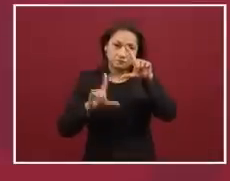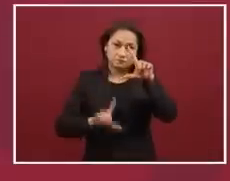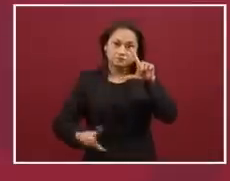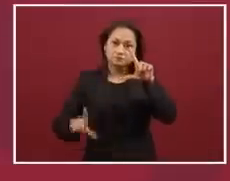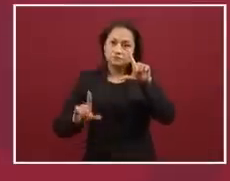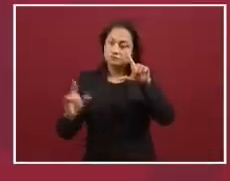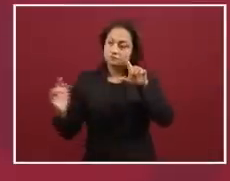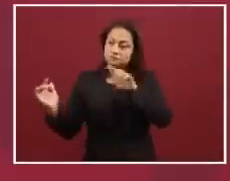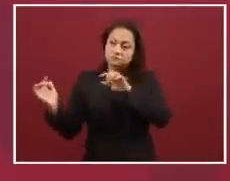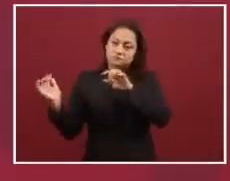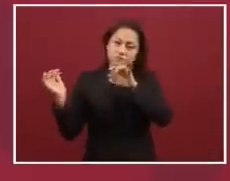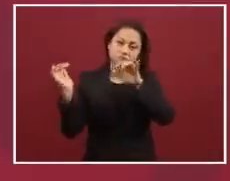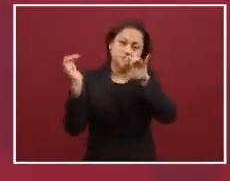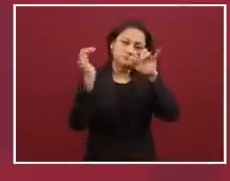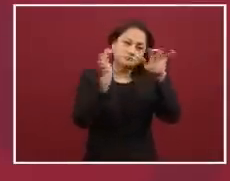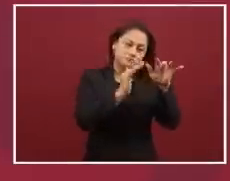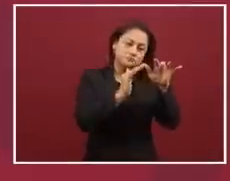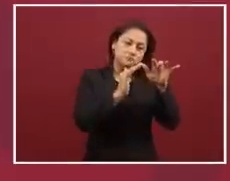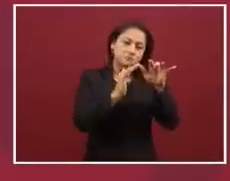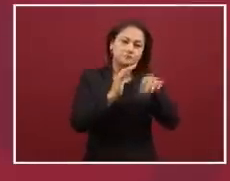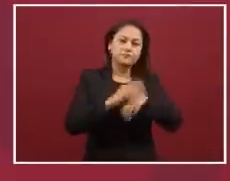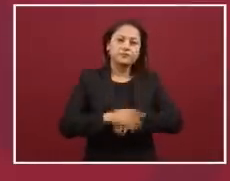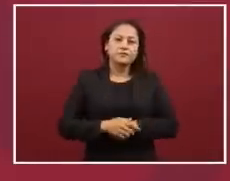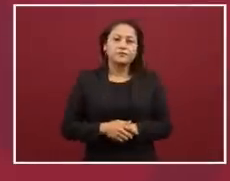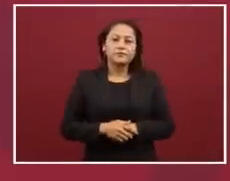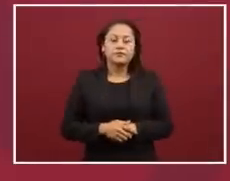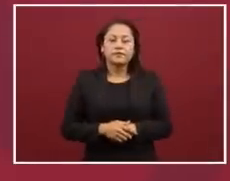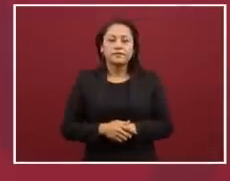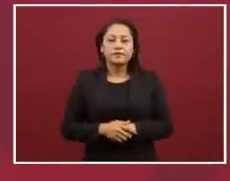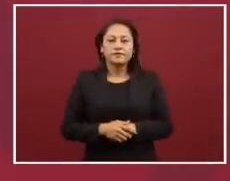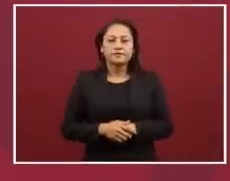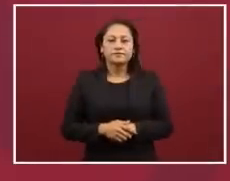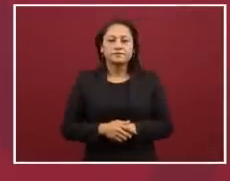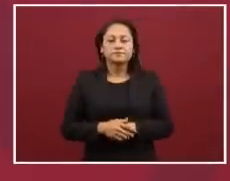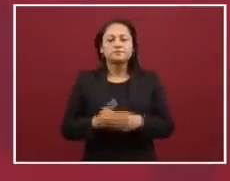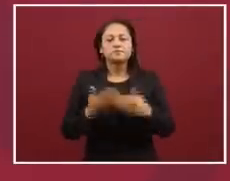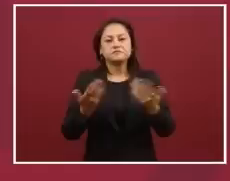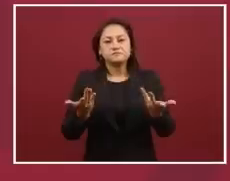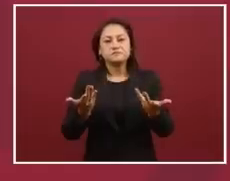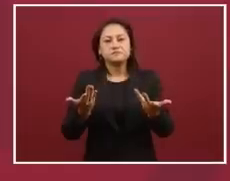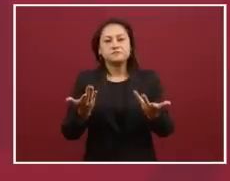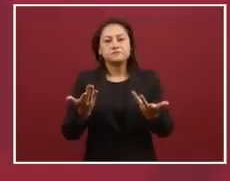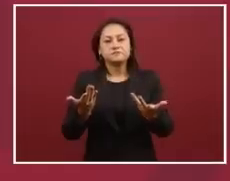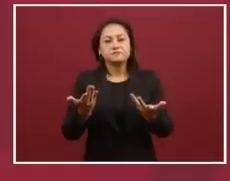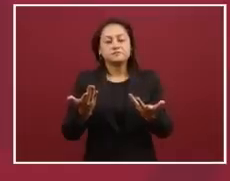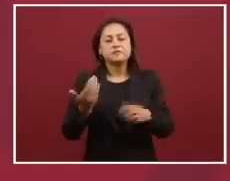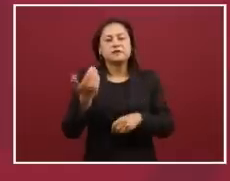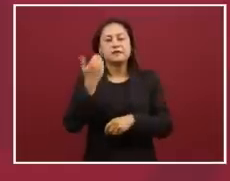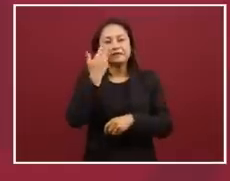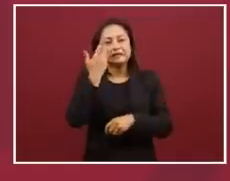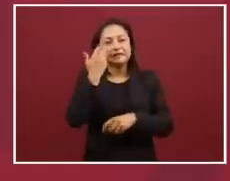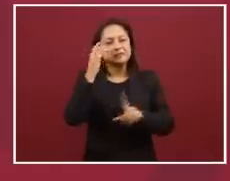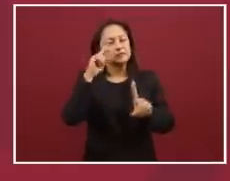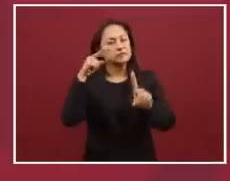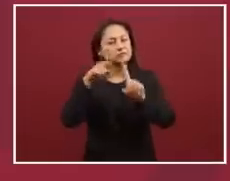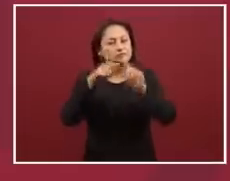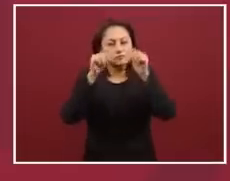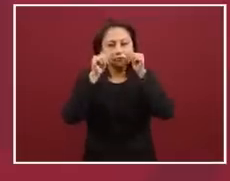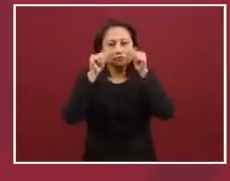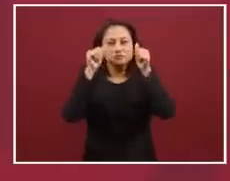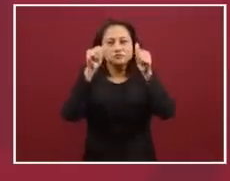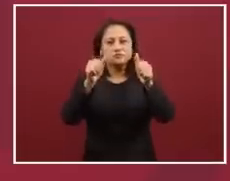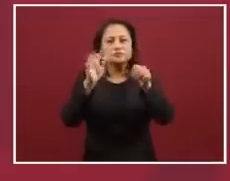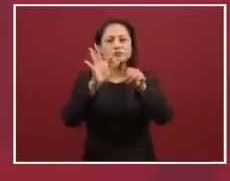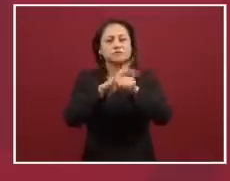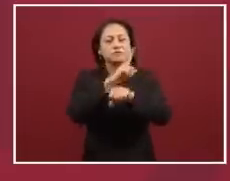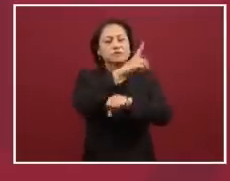propósito de evitar la confrontación con el gobierno de Estados